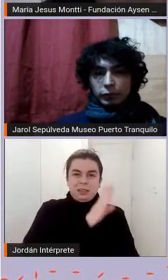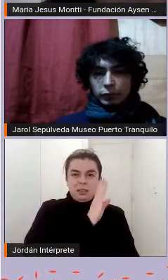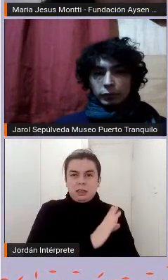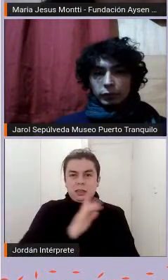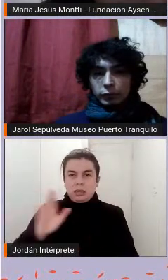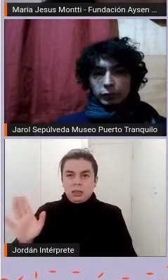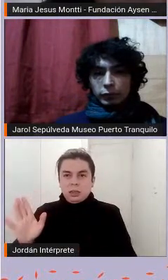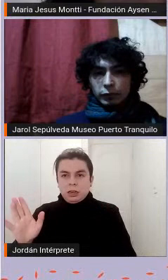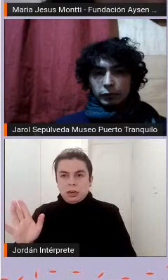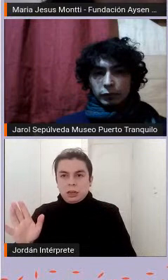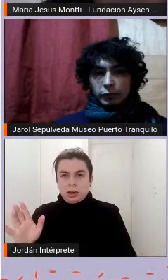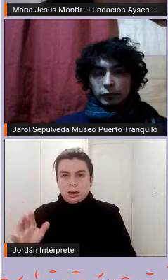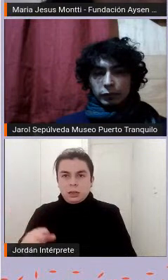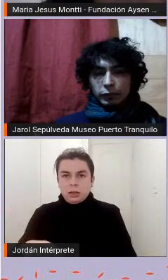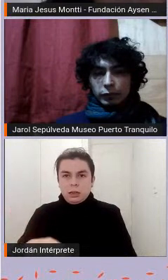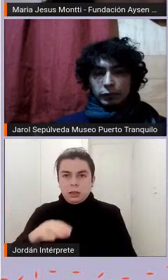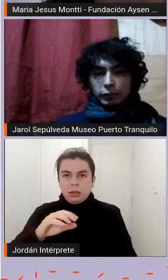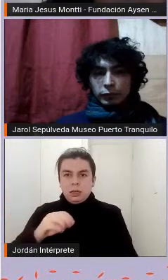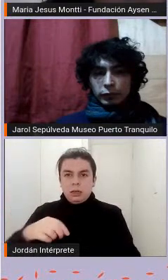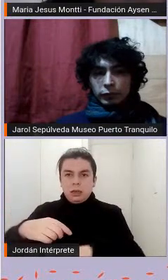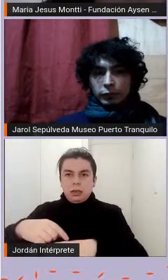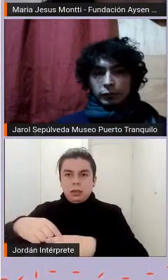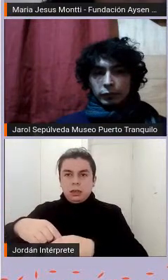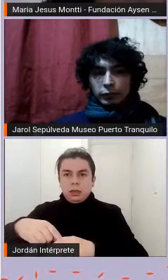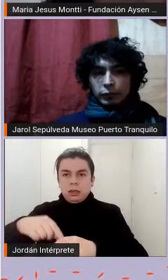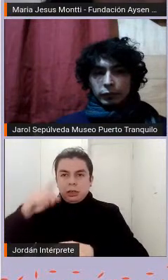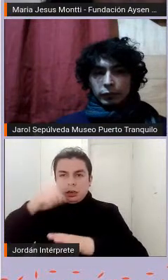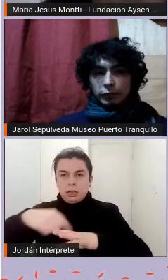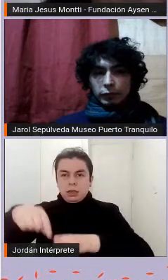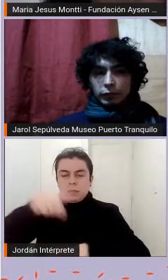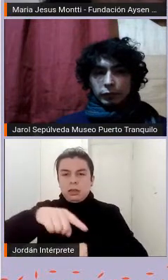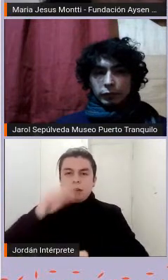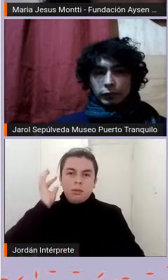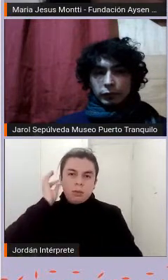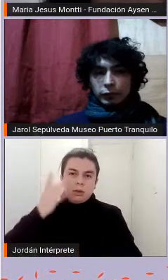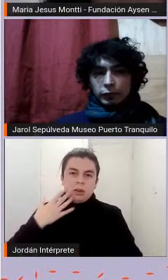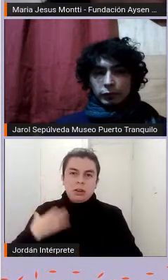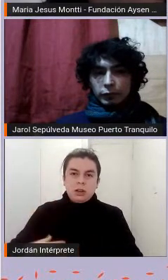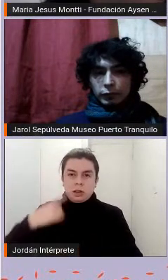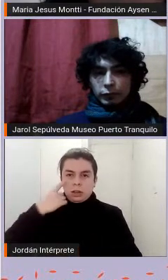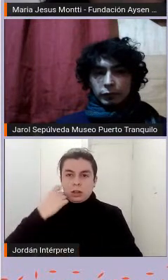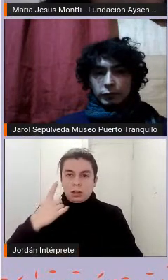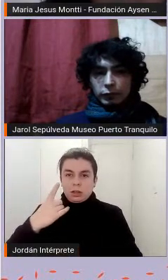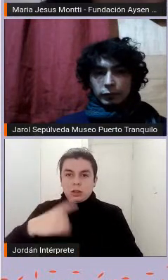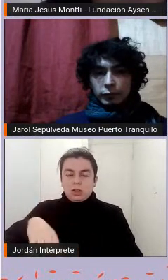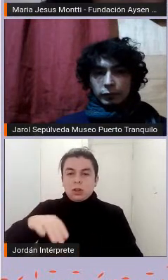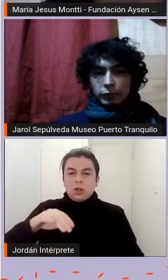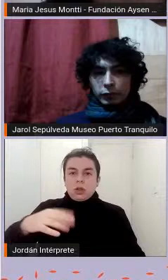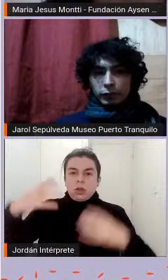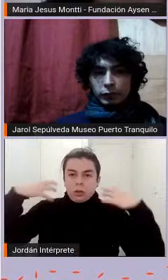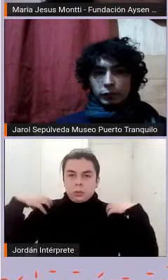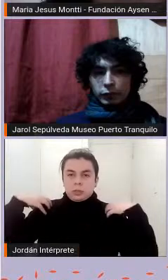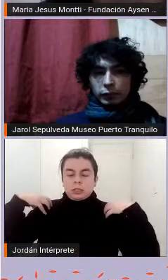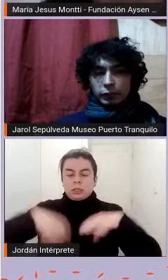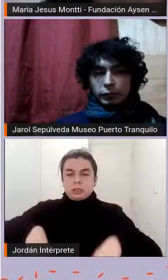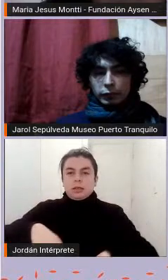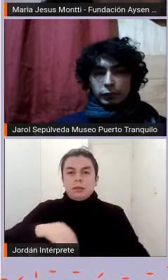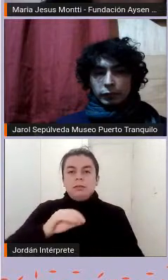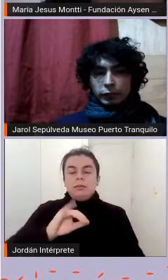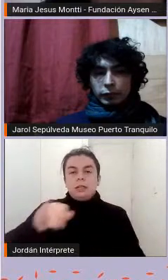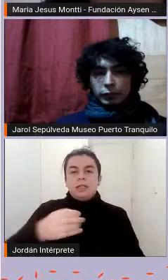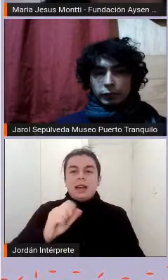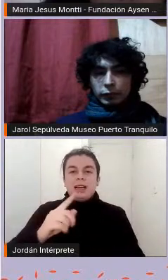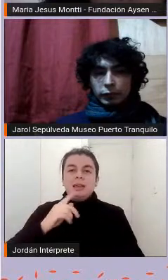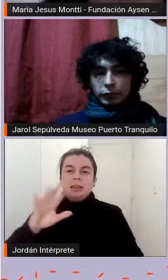Bold, Daisemir Almari, quien estaba a cargo de la expedición de cetáceos, Isaí Madrid, entomólogo,